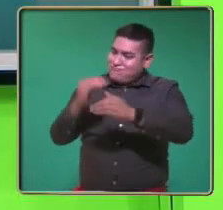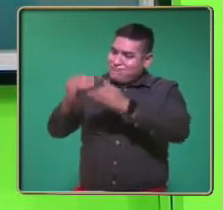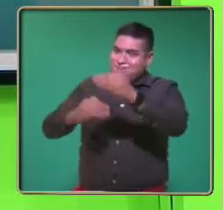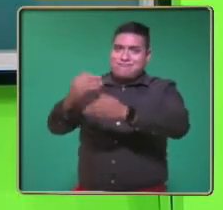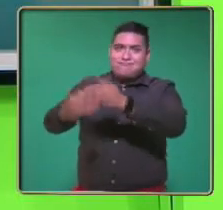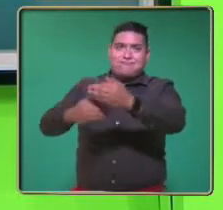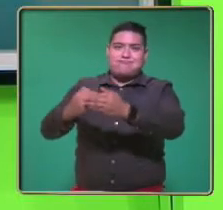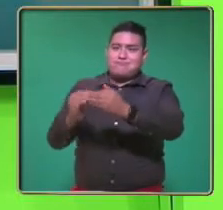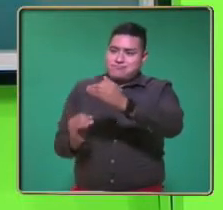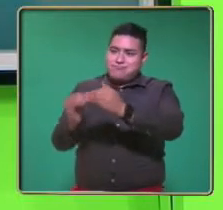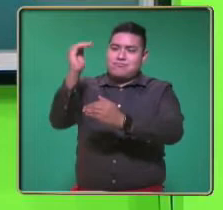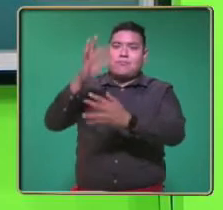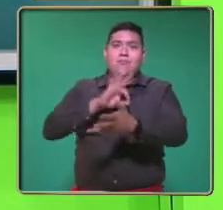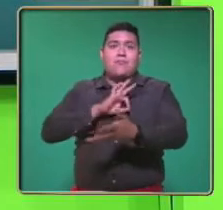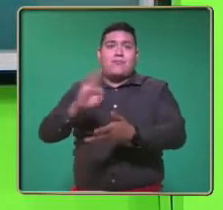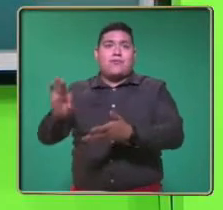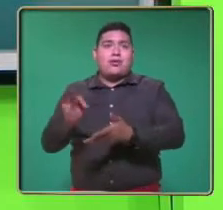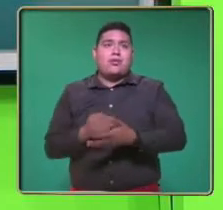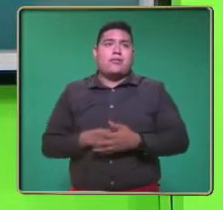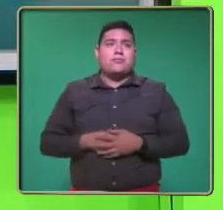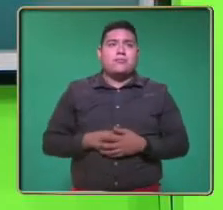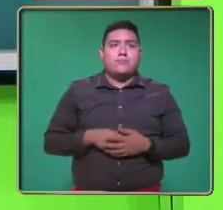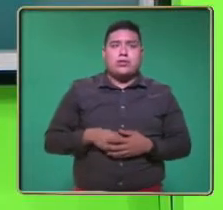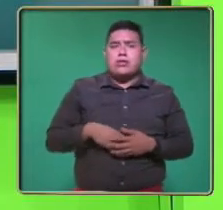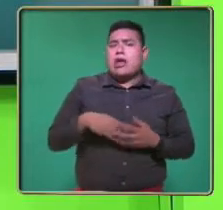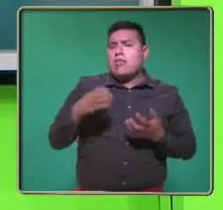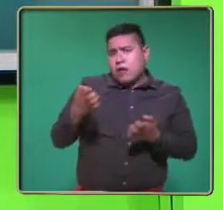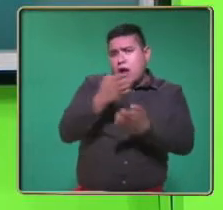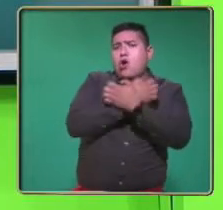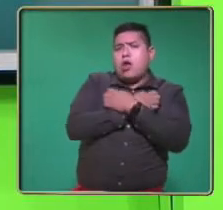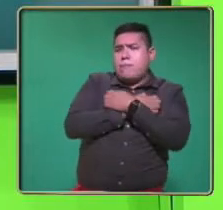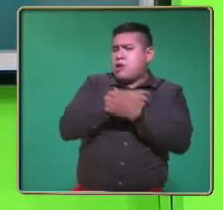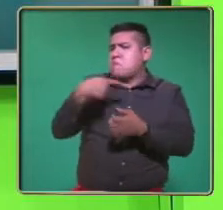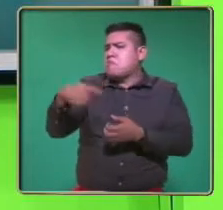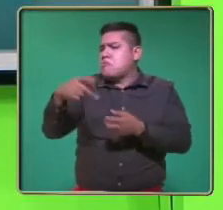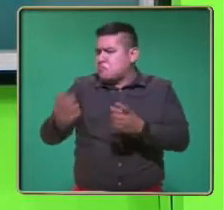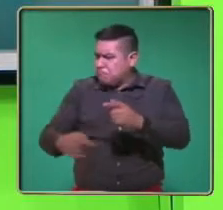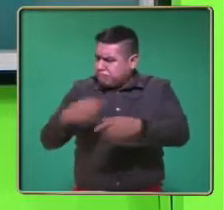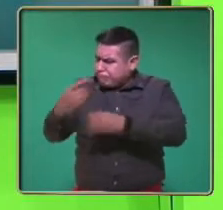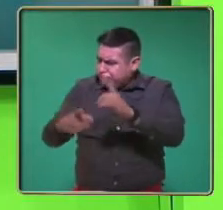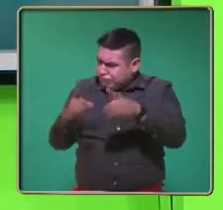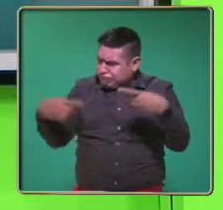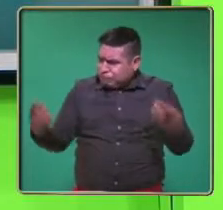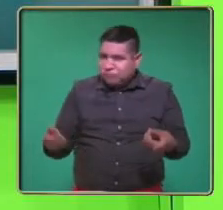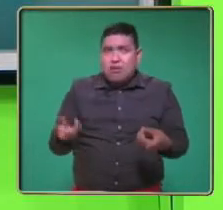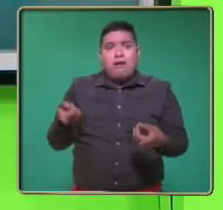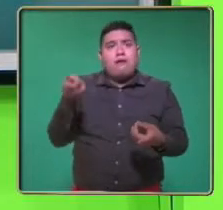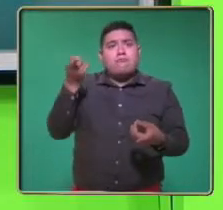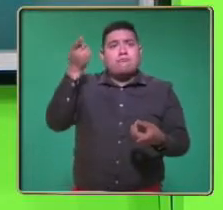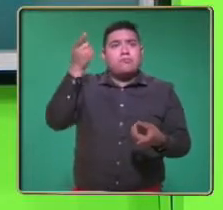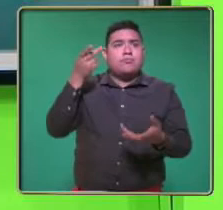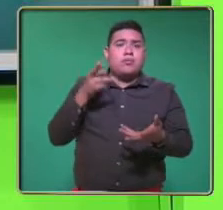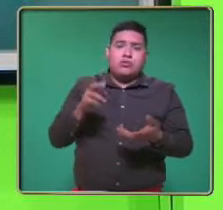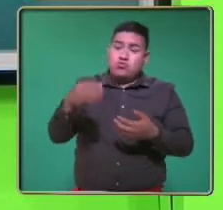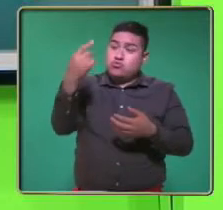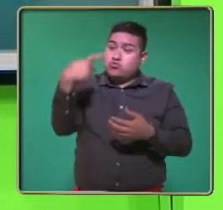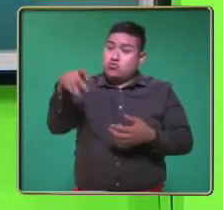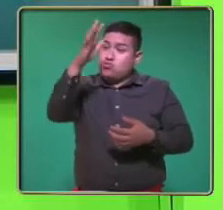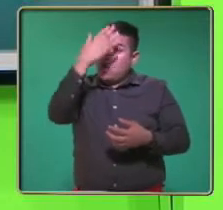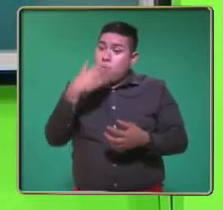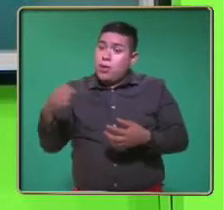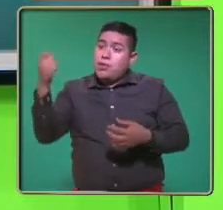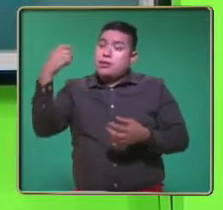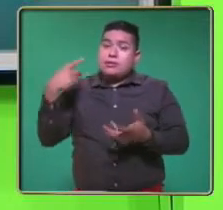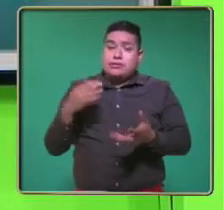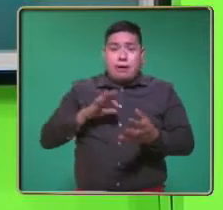desenvolviéndose en su crecimiento, tanto académico como personal, para poder ir mejorando sus habilidades y sus